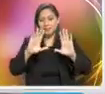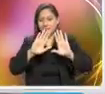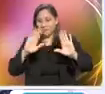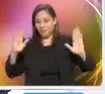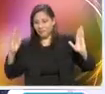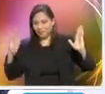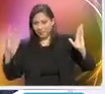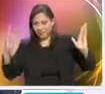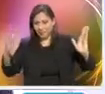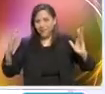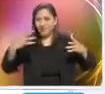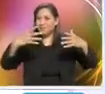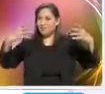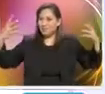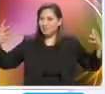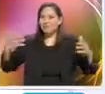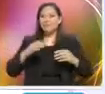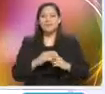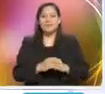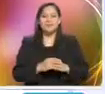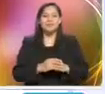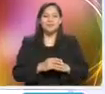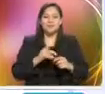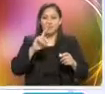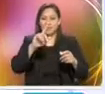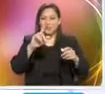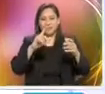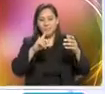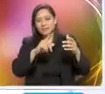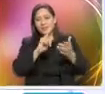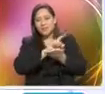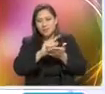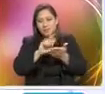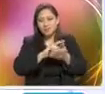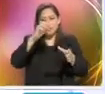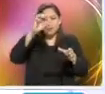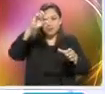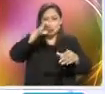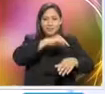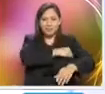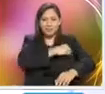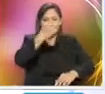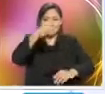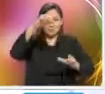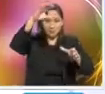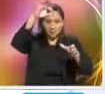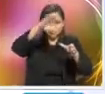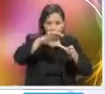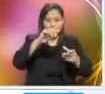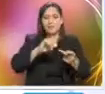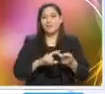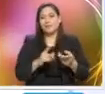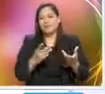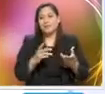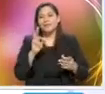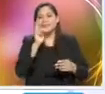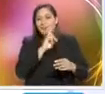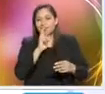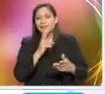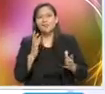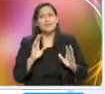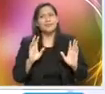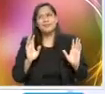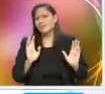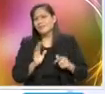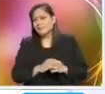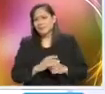en las tiendas de mascotas, que necesitan filtro, necesitan termómetro, bueno, estas cosas para la temperatura. O sea, se vuelve